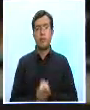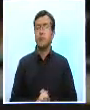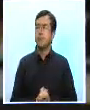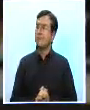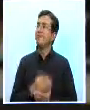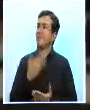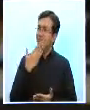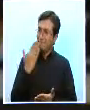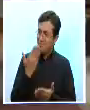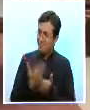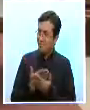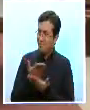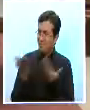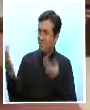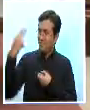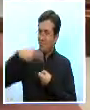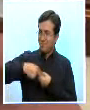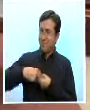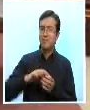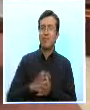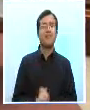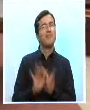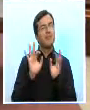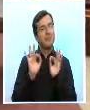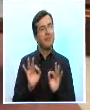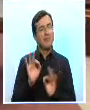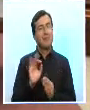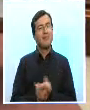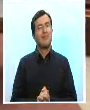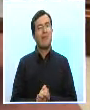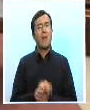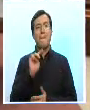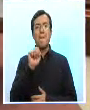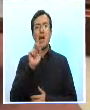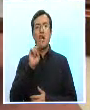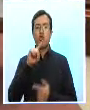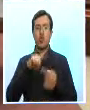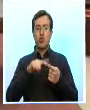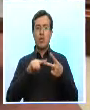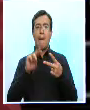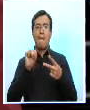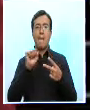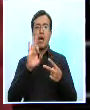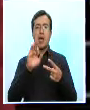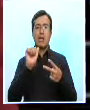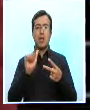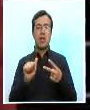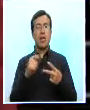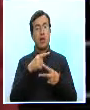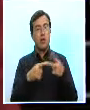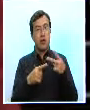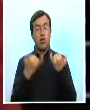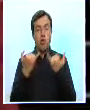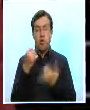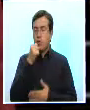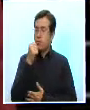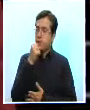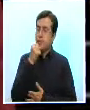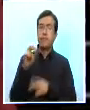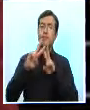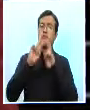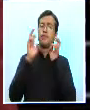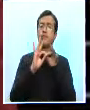listo Muchísimas gracias por acompañarnos en este espacio informativo han sido marius y Marta Esteban viñaro con quien hemos dialogado